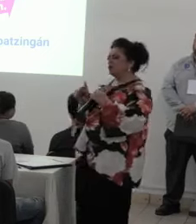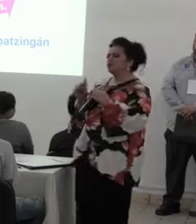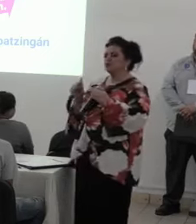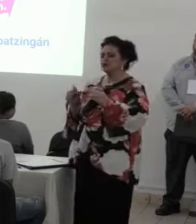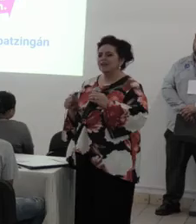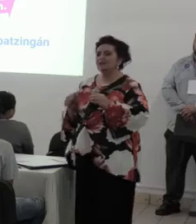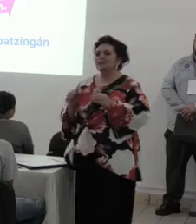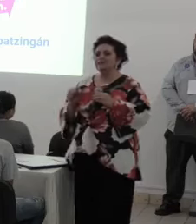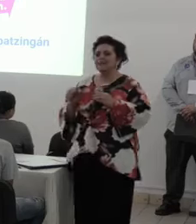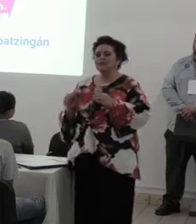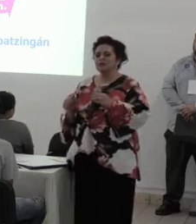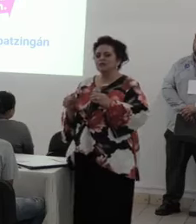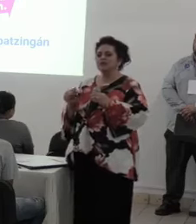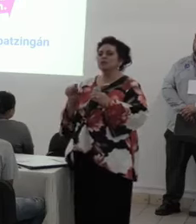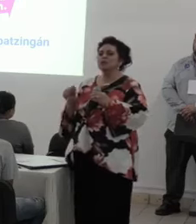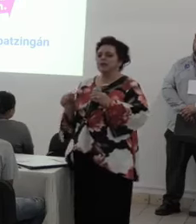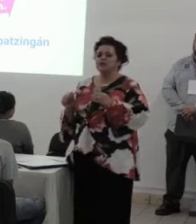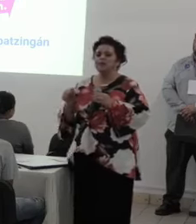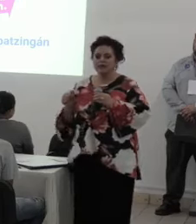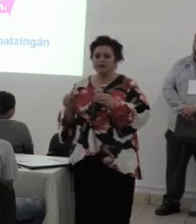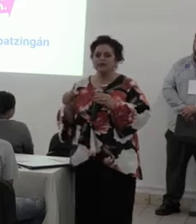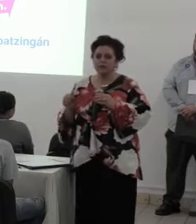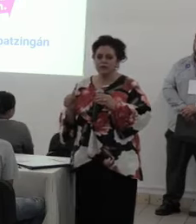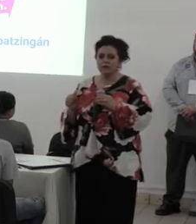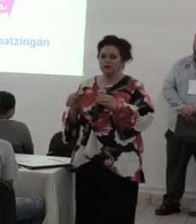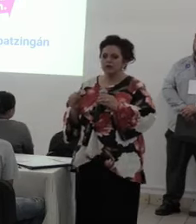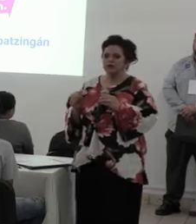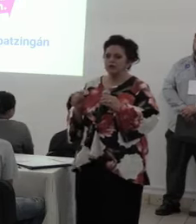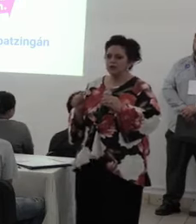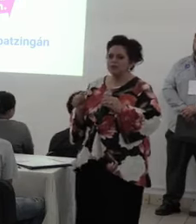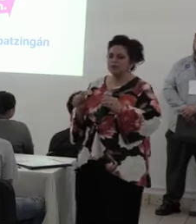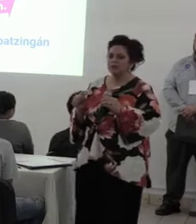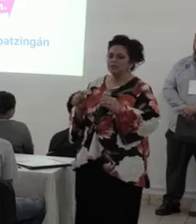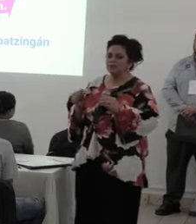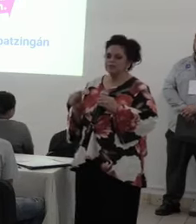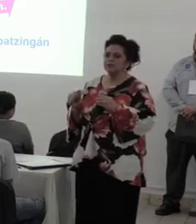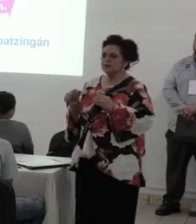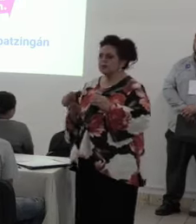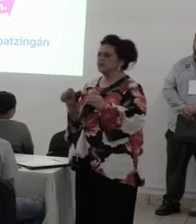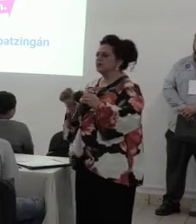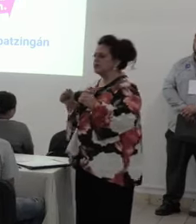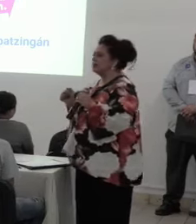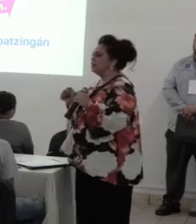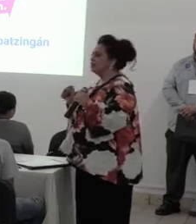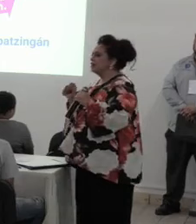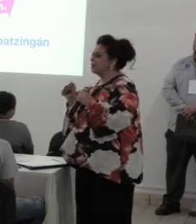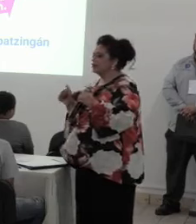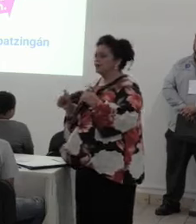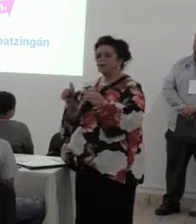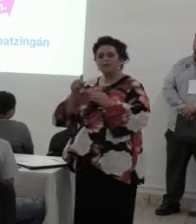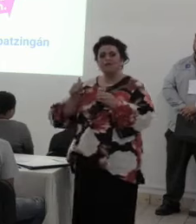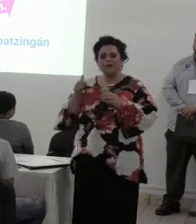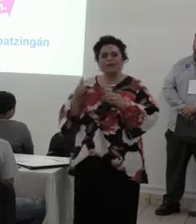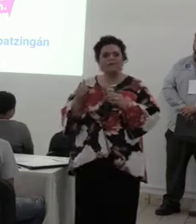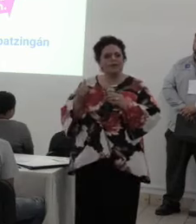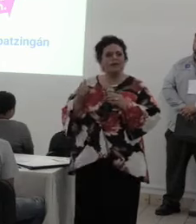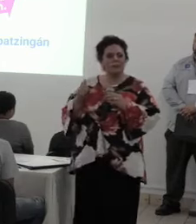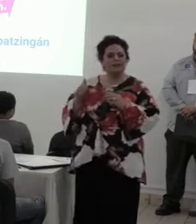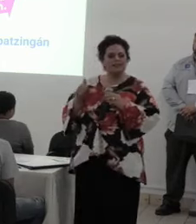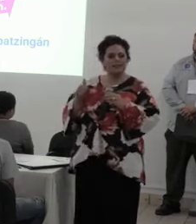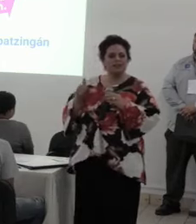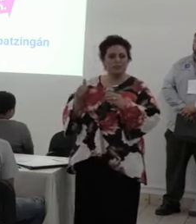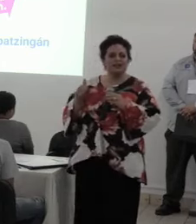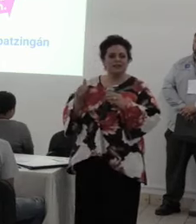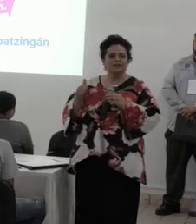que podamos buscar un desarrollo sostenible, genuino. Que acuérdense, un desarrollo sostenible, genuino, debe ver primero